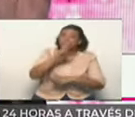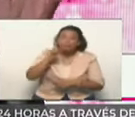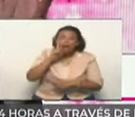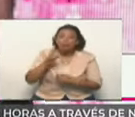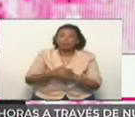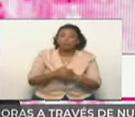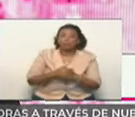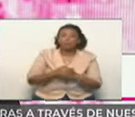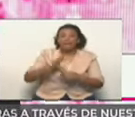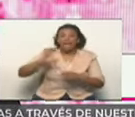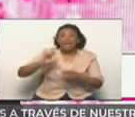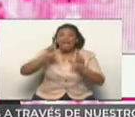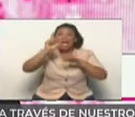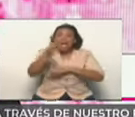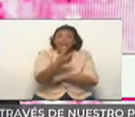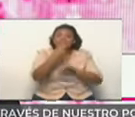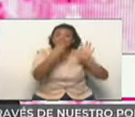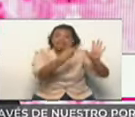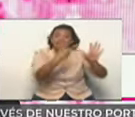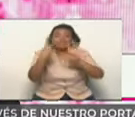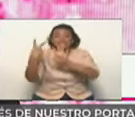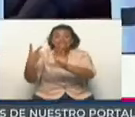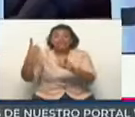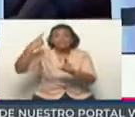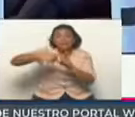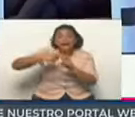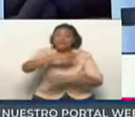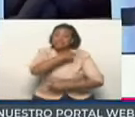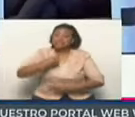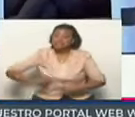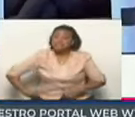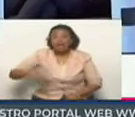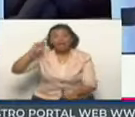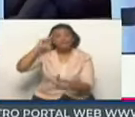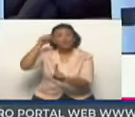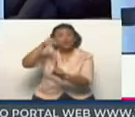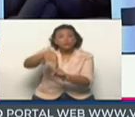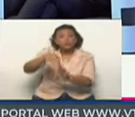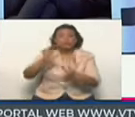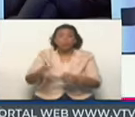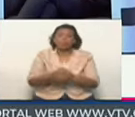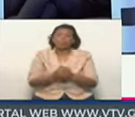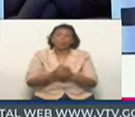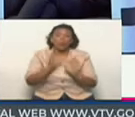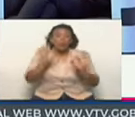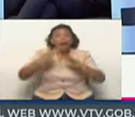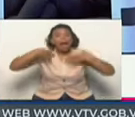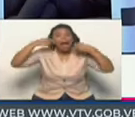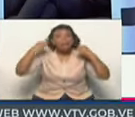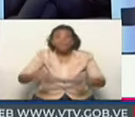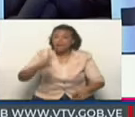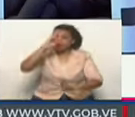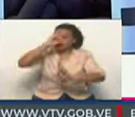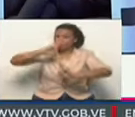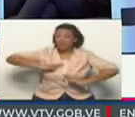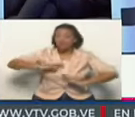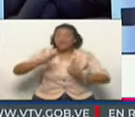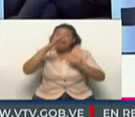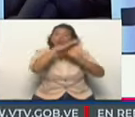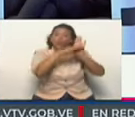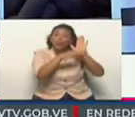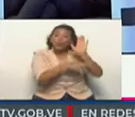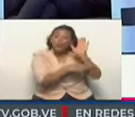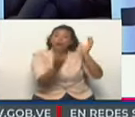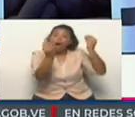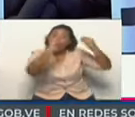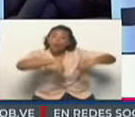el G77 más China, en función de garantizar que se respetaran las reglas de juego de la Organización